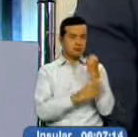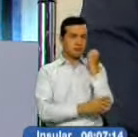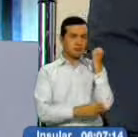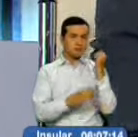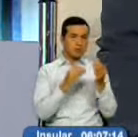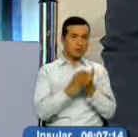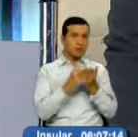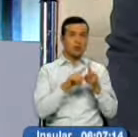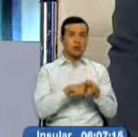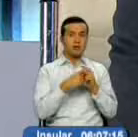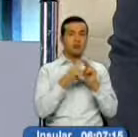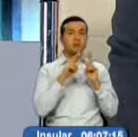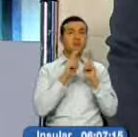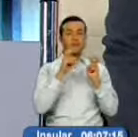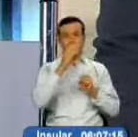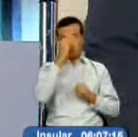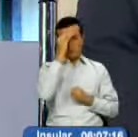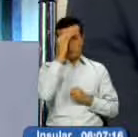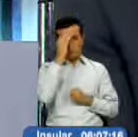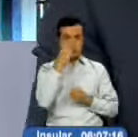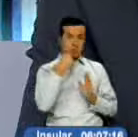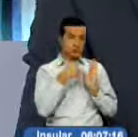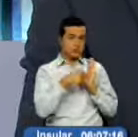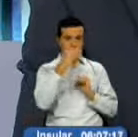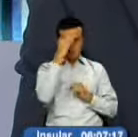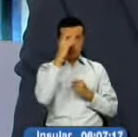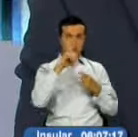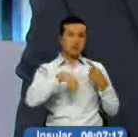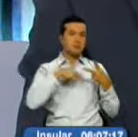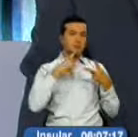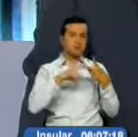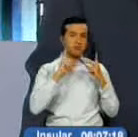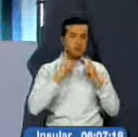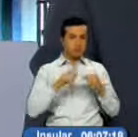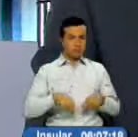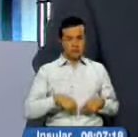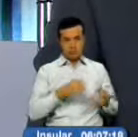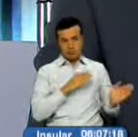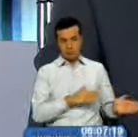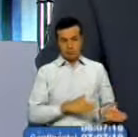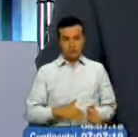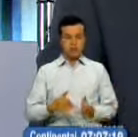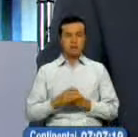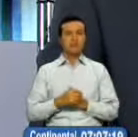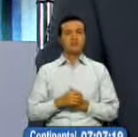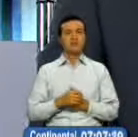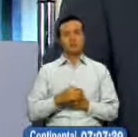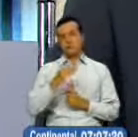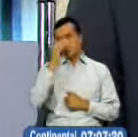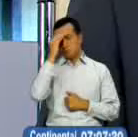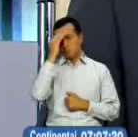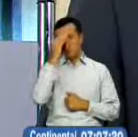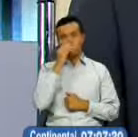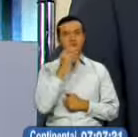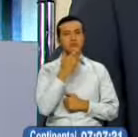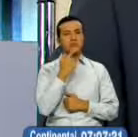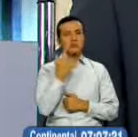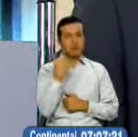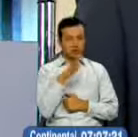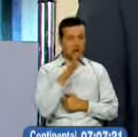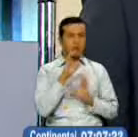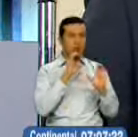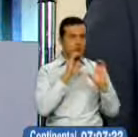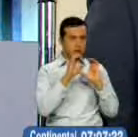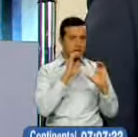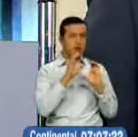pobreza. Quiero comenzar con el tema de la educación y luego pasar al tema de la salud. Con la educación. Simón Bolívar, y lo hemos hablado